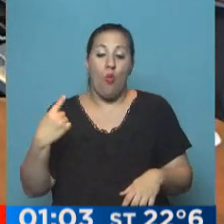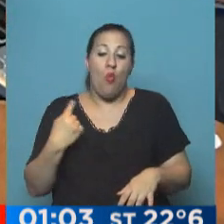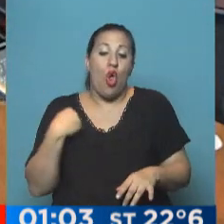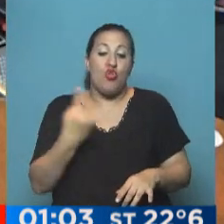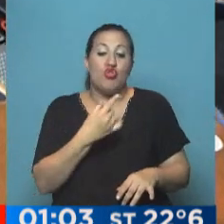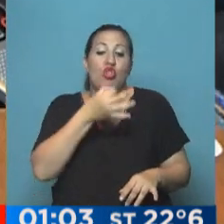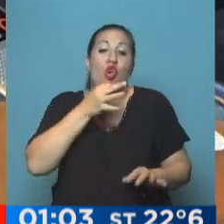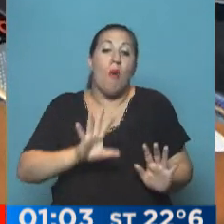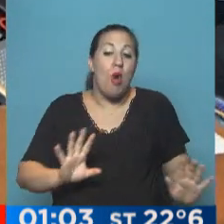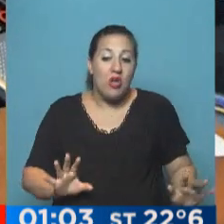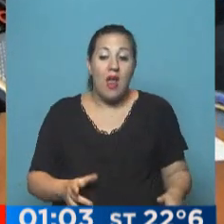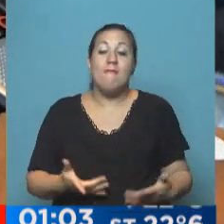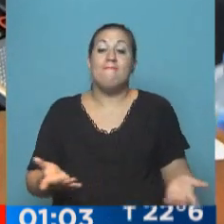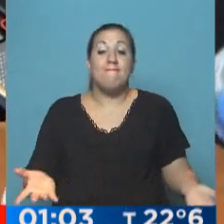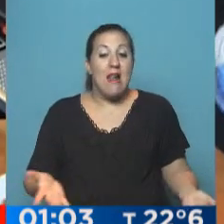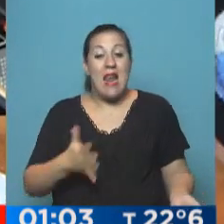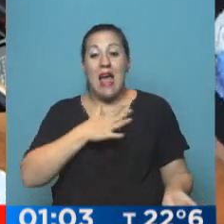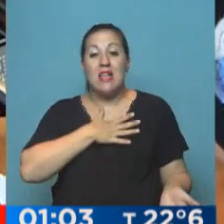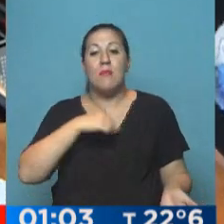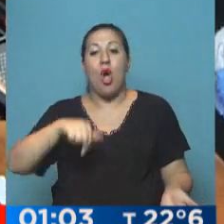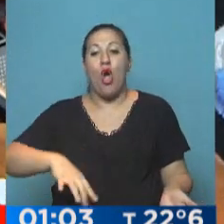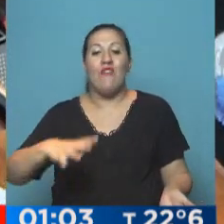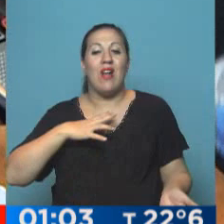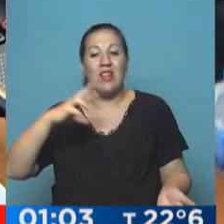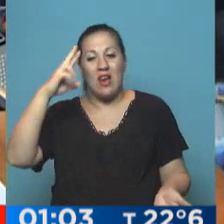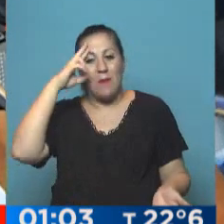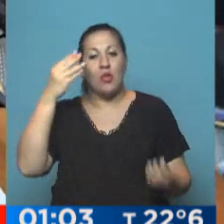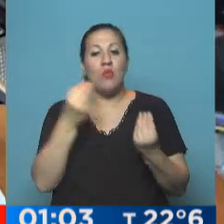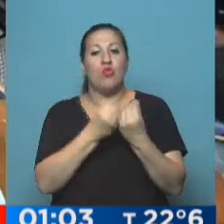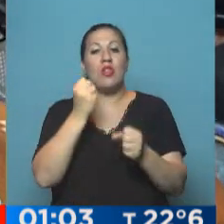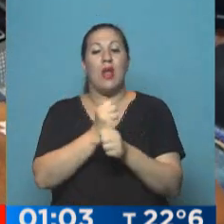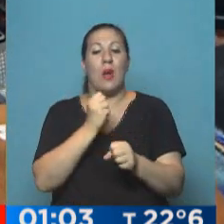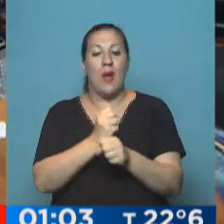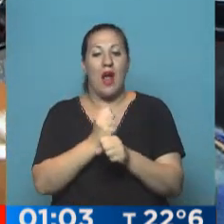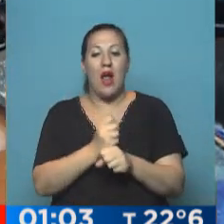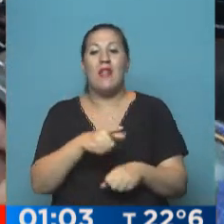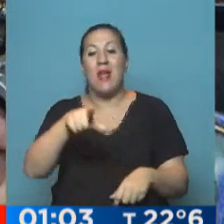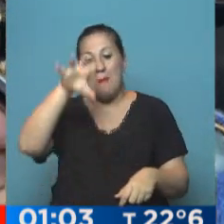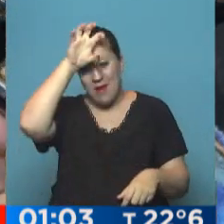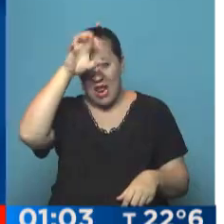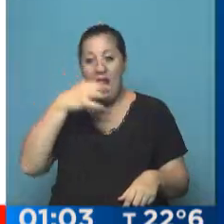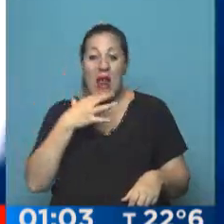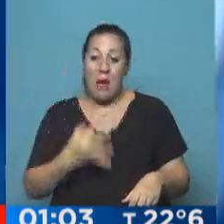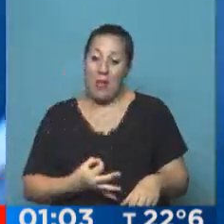Insisto, lamento muchísimo lo que pasó hoy. Hoy se le faltó respeto a muchísimos trabajadores mineros. La verdad que fue lamentable.